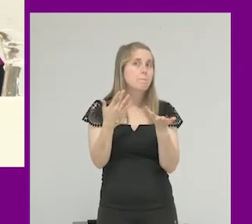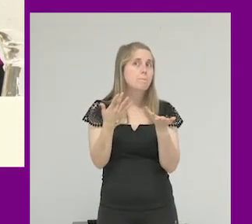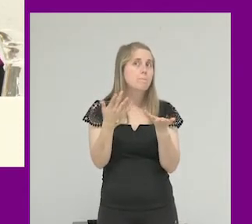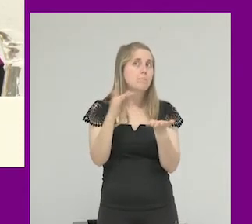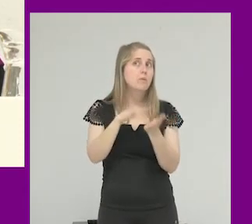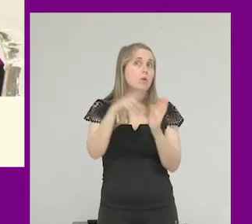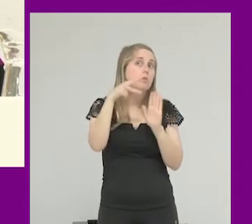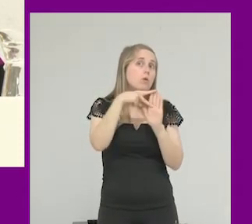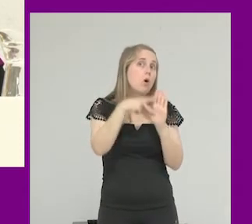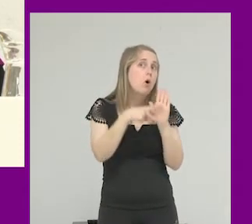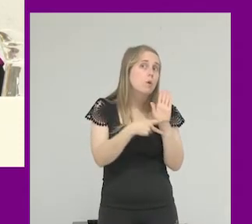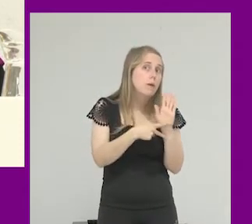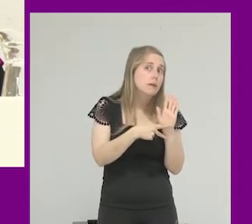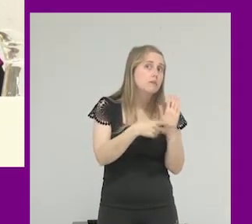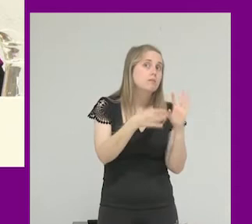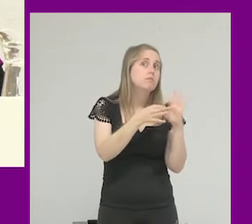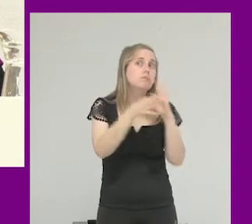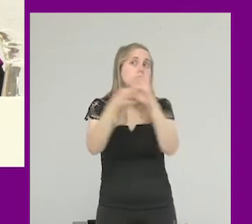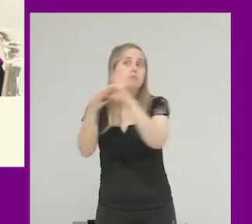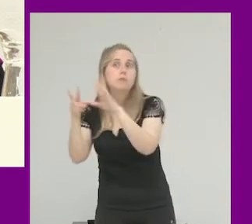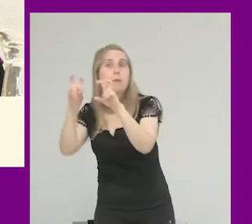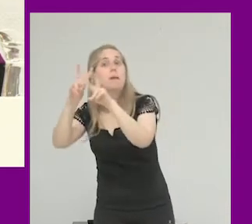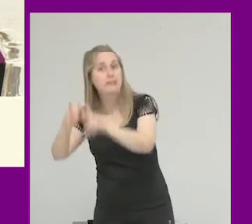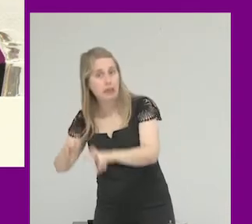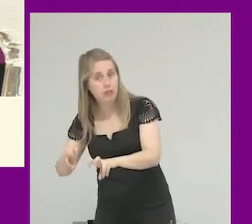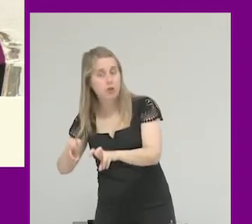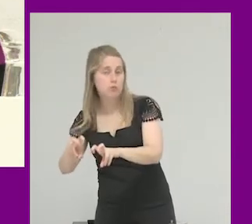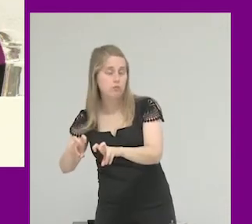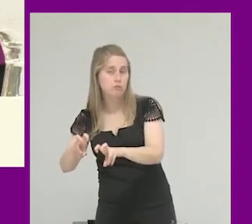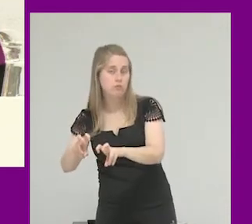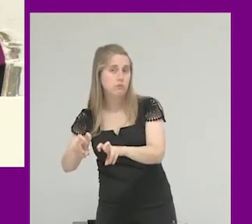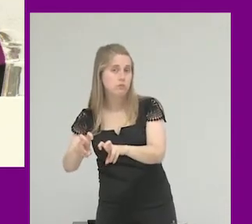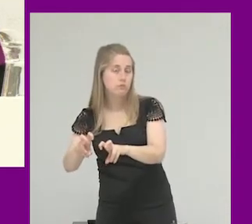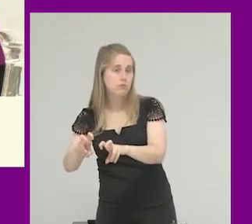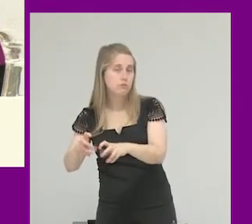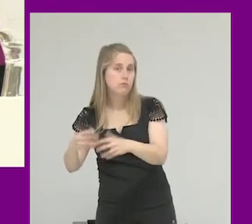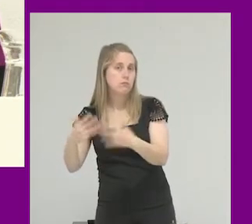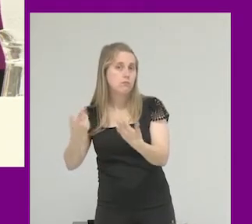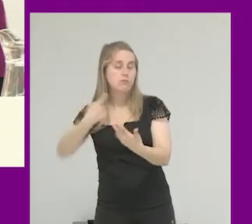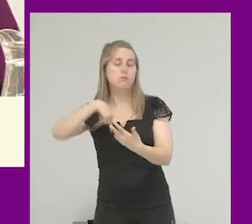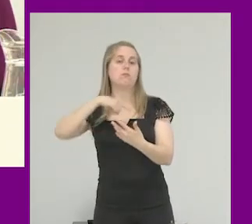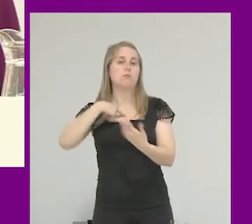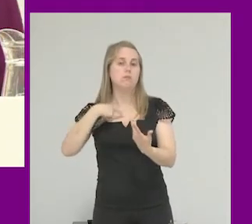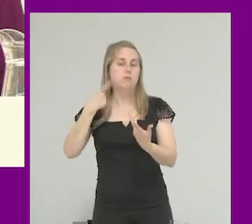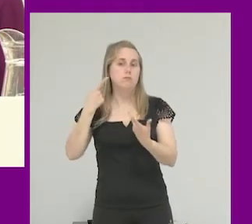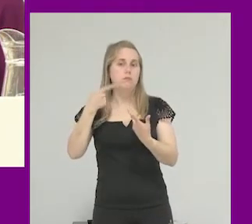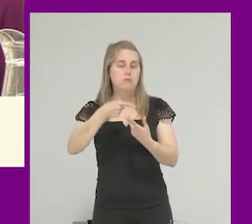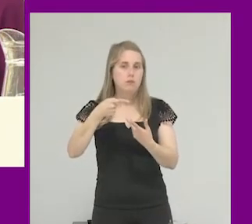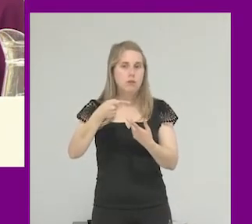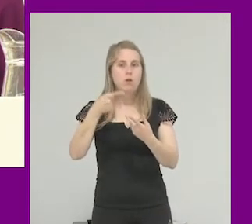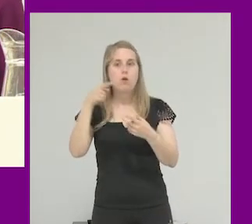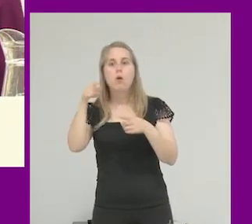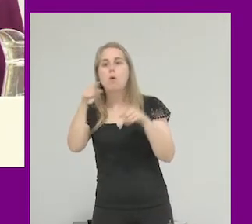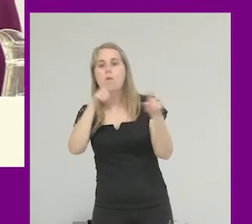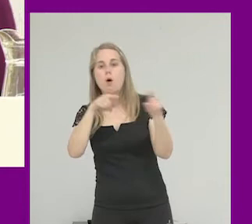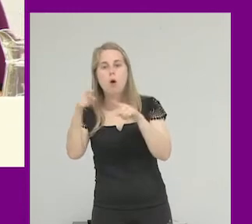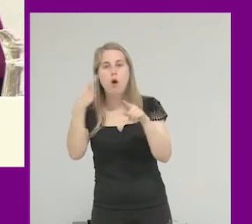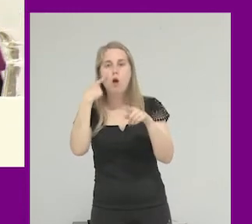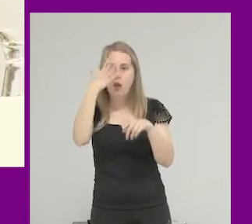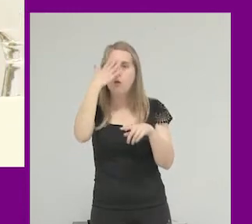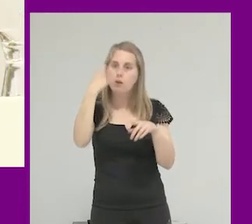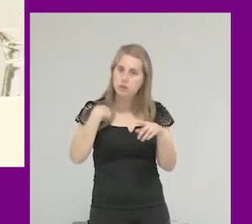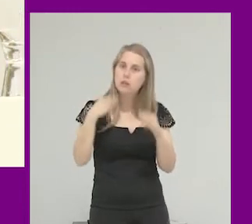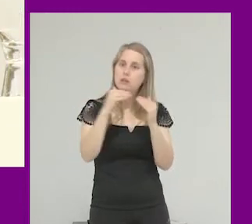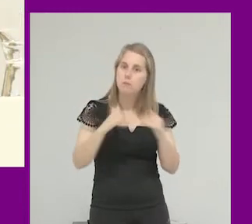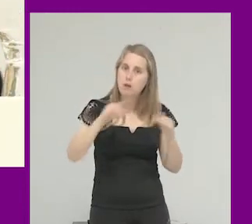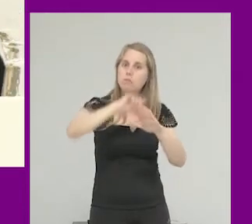vienen normas relacionadas con el tema de la investigación, hay que incidir en que, oigan, acuérdense de que está la